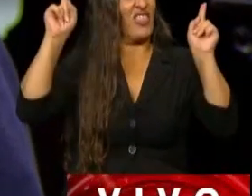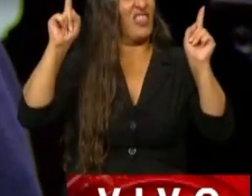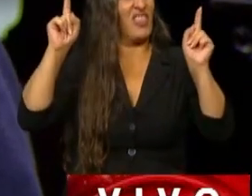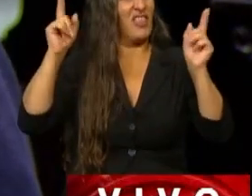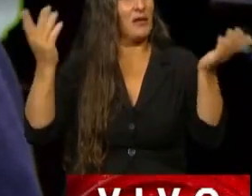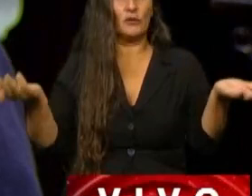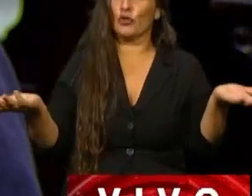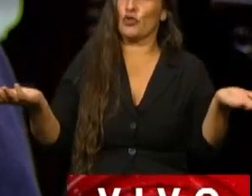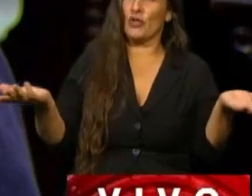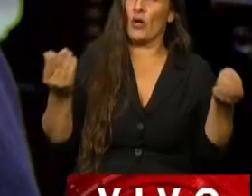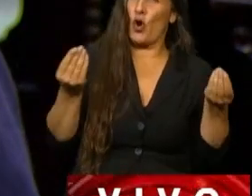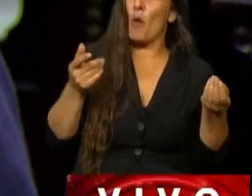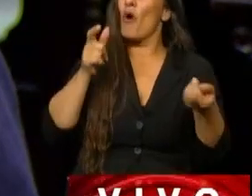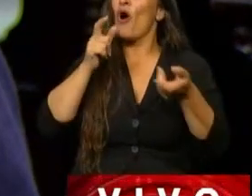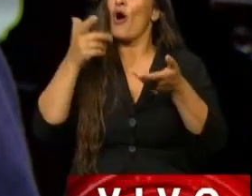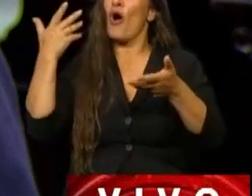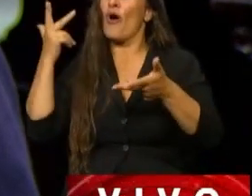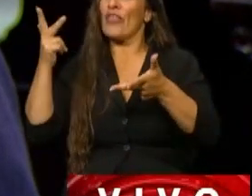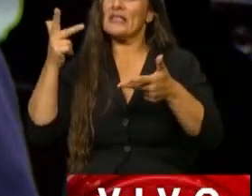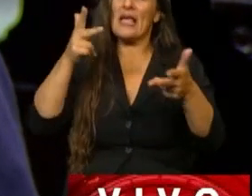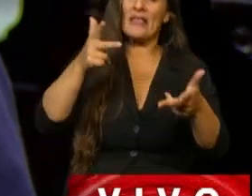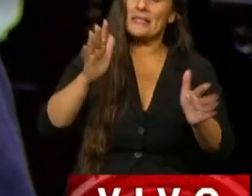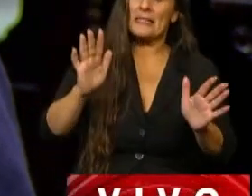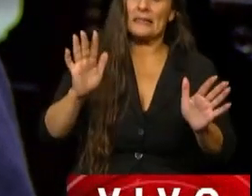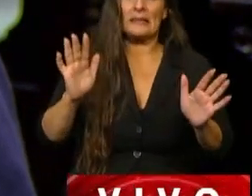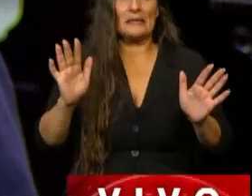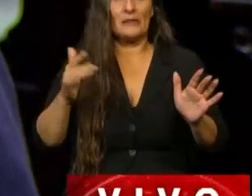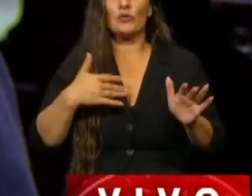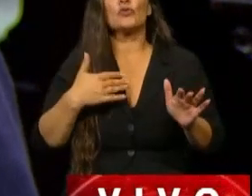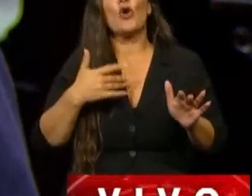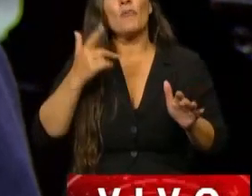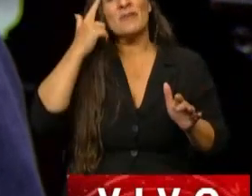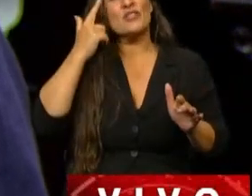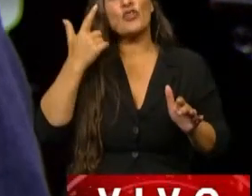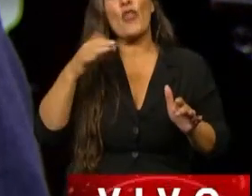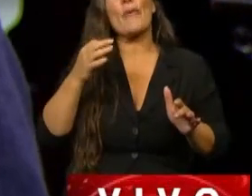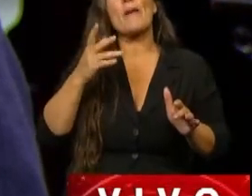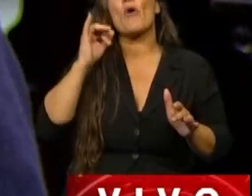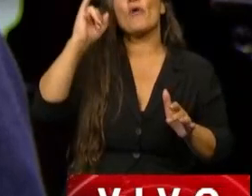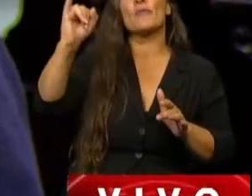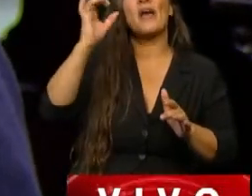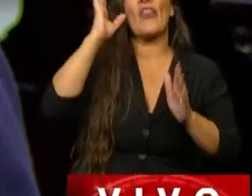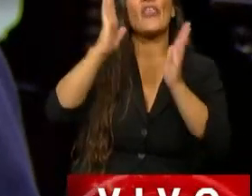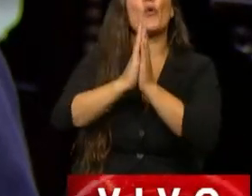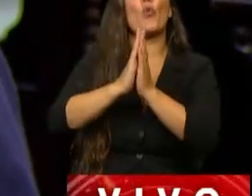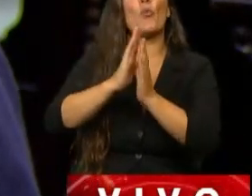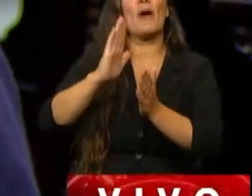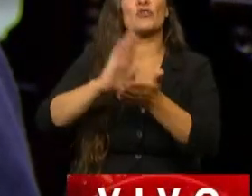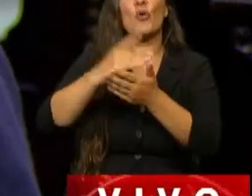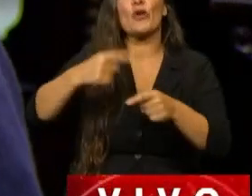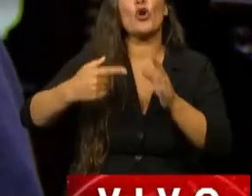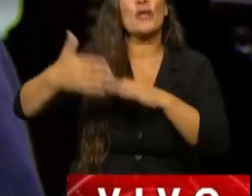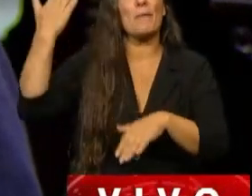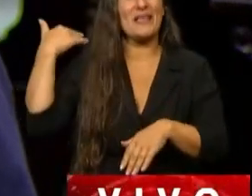que la palabra tenga sentido, me parece que hay que pedirle 2 cosas. Disculpas respecto del pasado